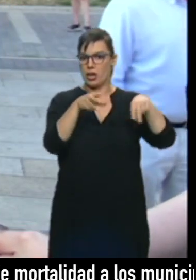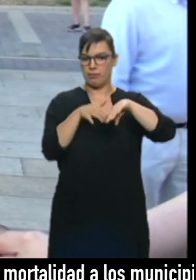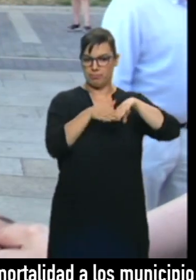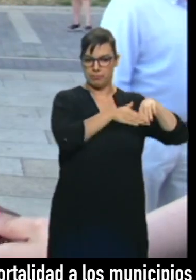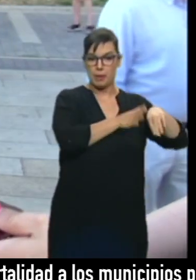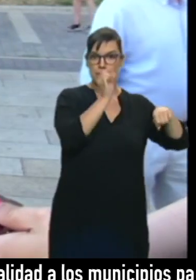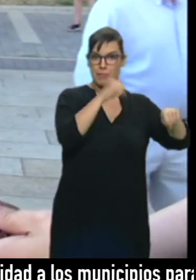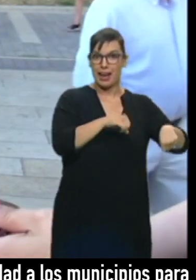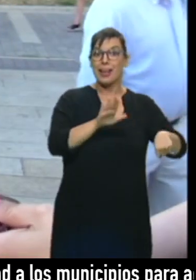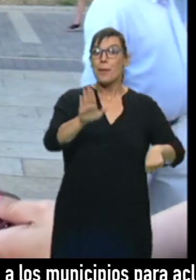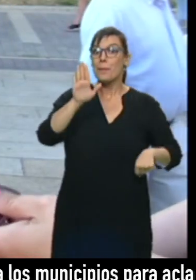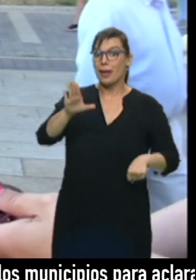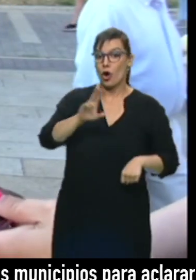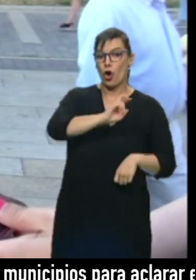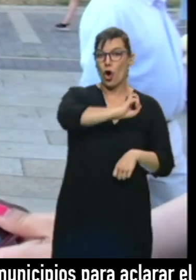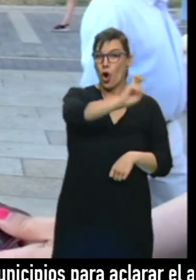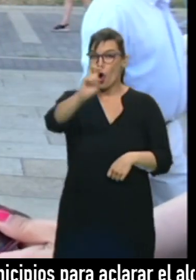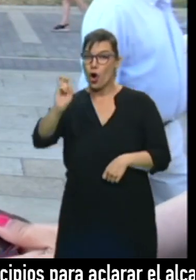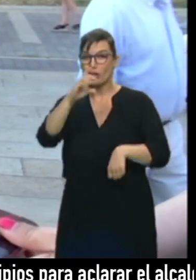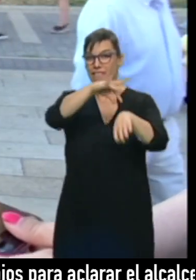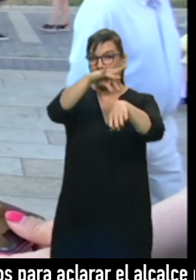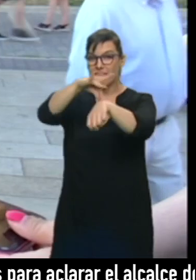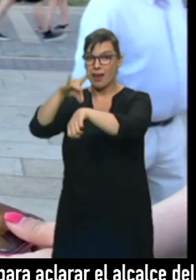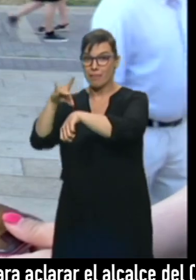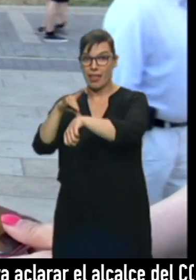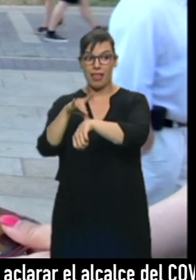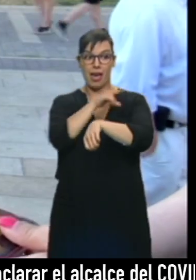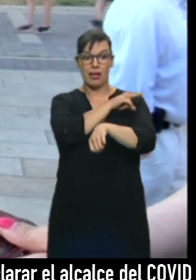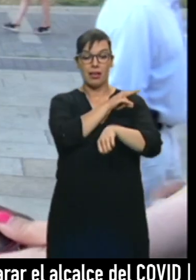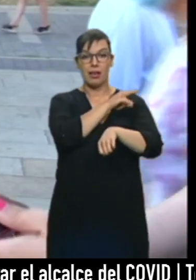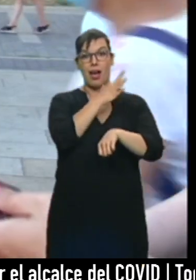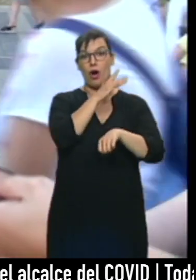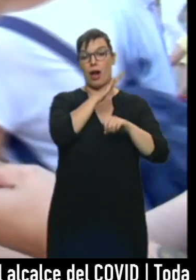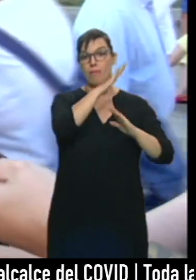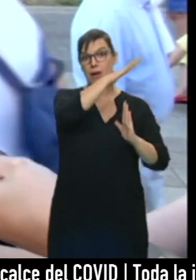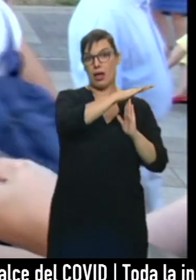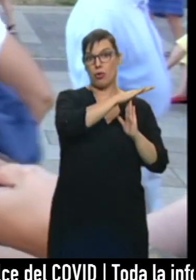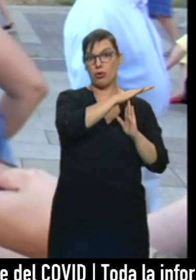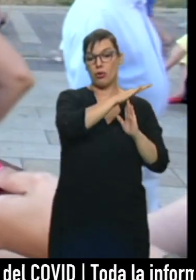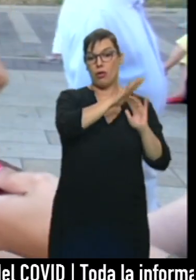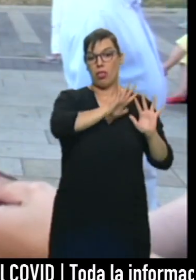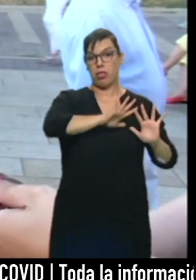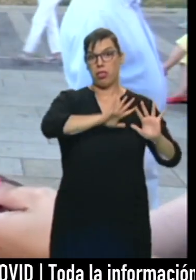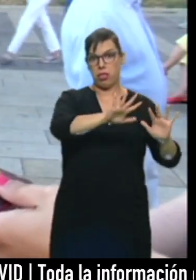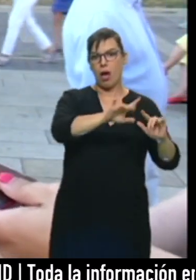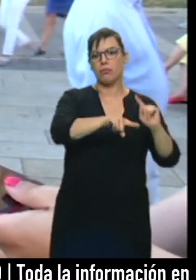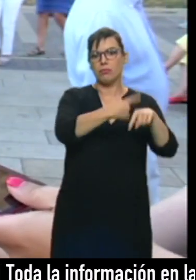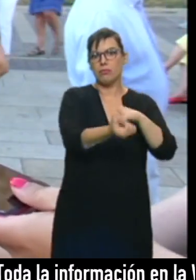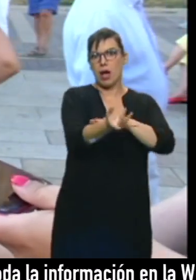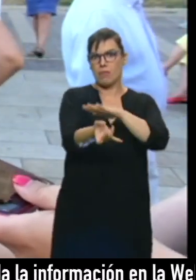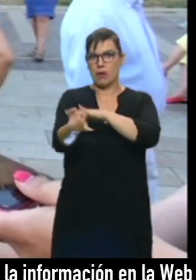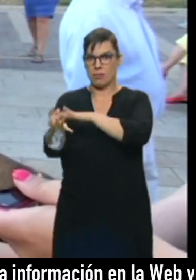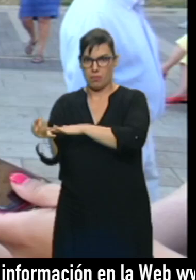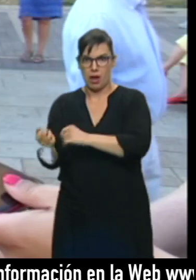toda la patología que se ha ido demorando hasta ahora como consecuencia de la pandemia va a aflorar en estos momentos. Con lo cual quiere decirse que difícilmente